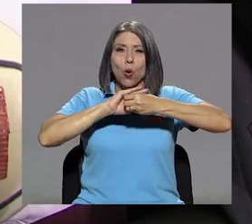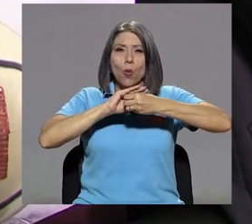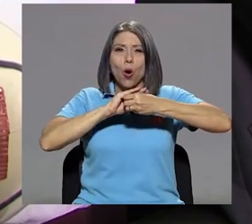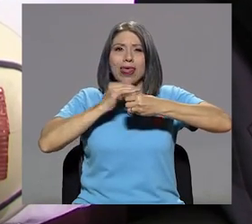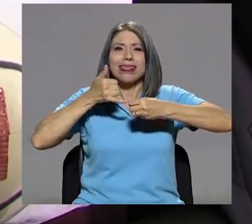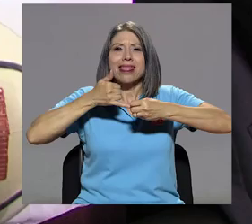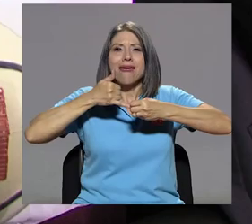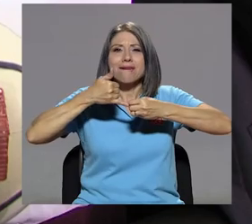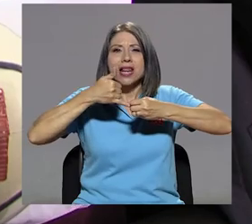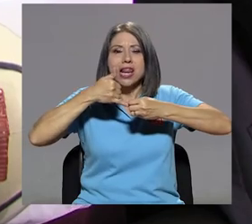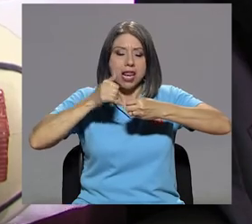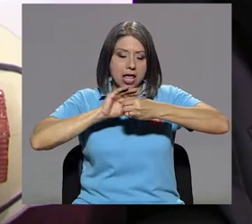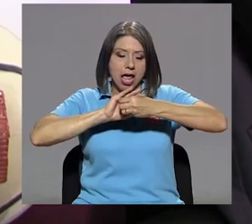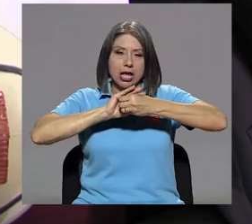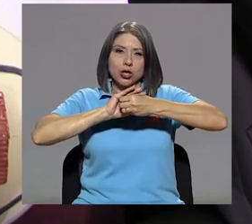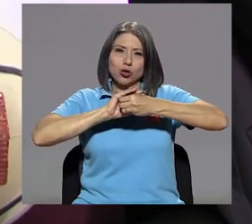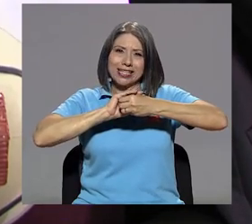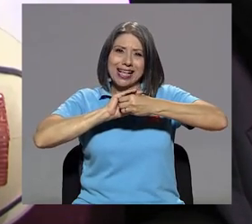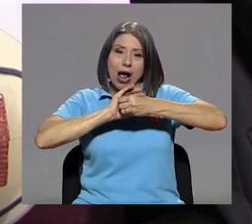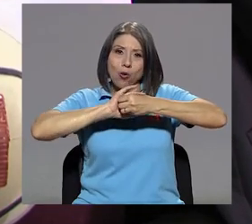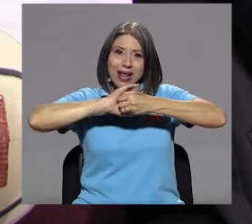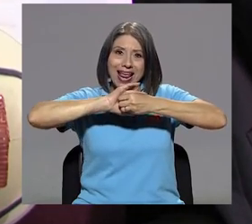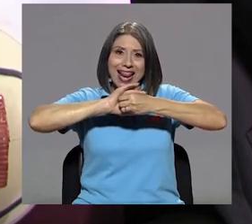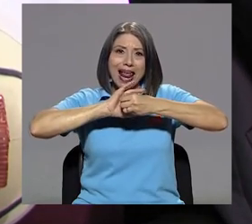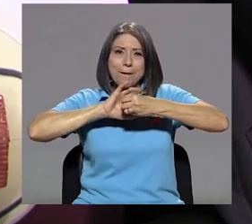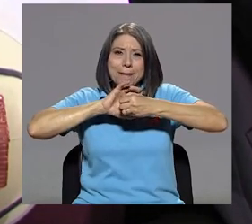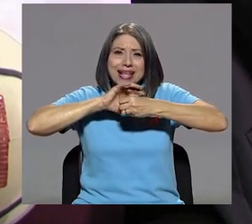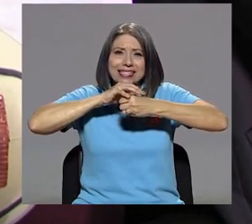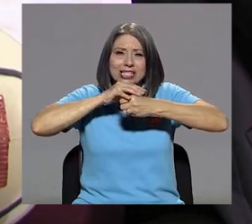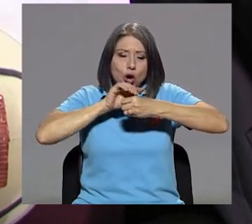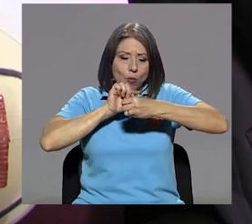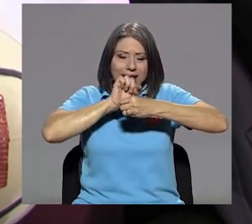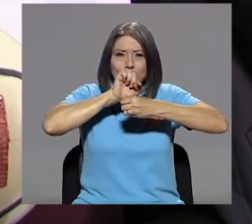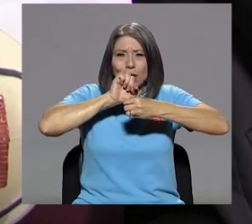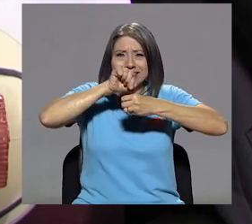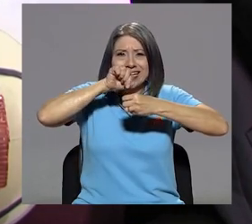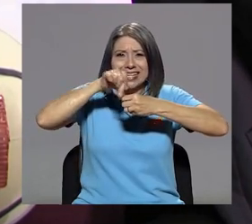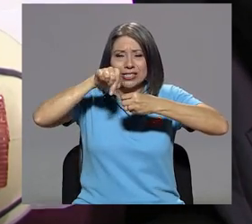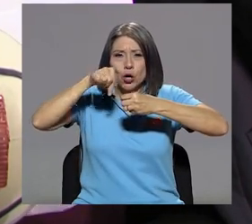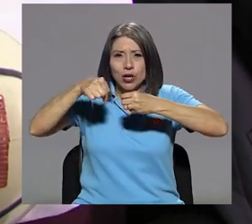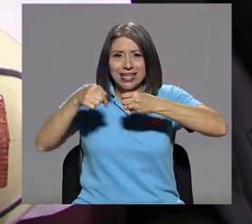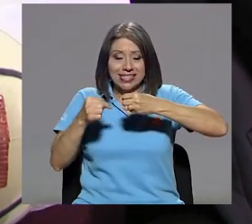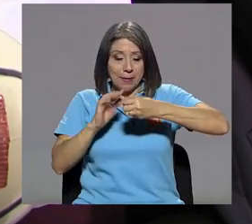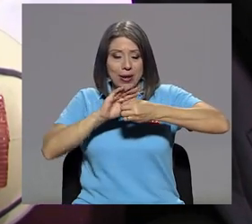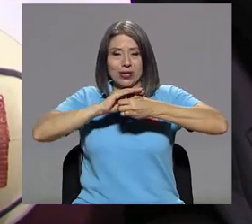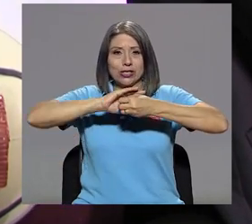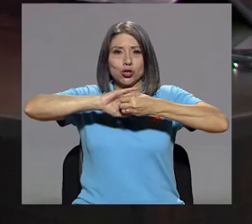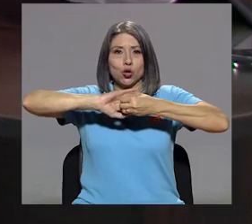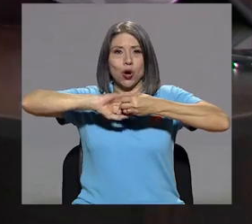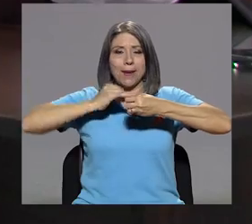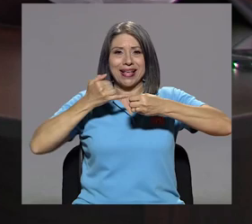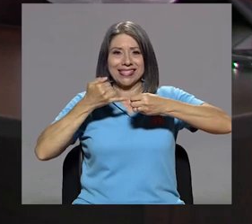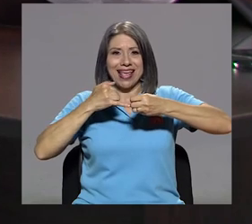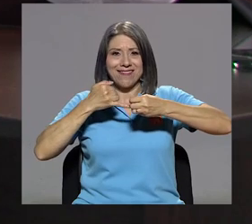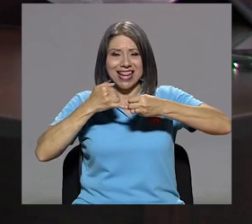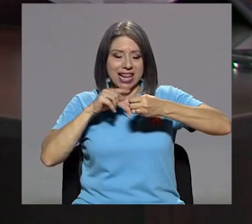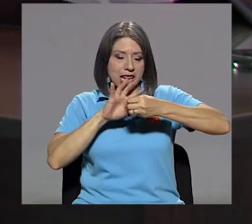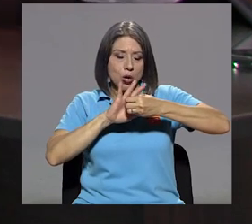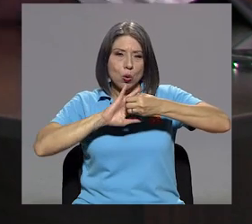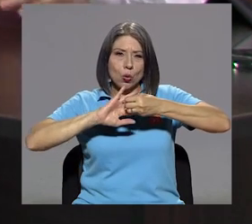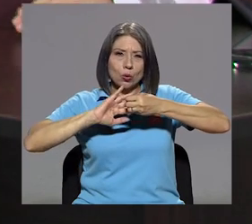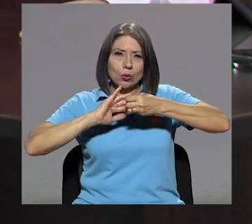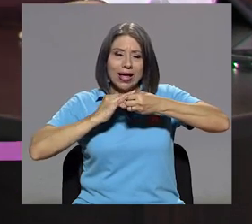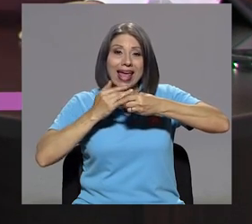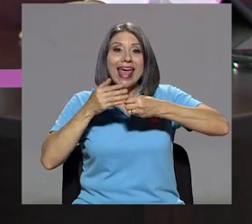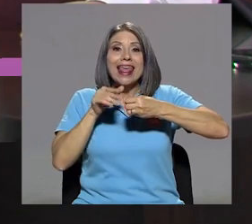es la parte como más débil. Y entonces, aunque la presión va en todas direcciones, digamos, los vectores en todas direcciones, esa es la zona más débil.